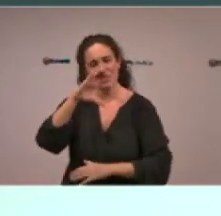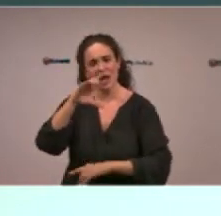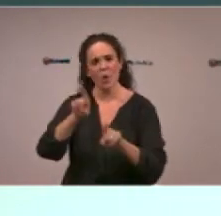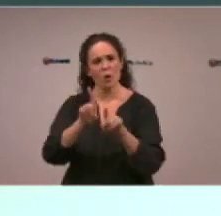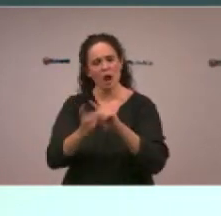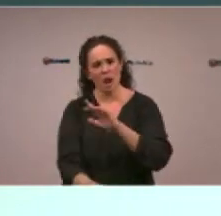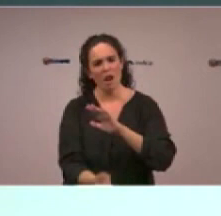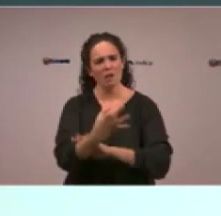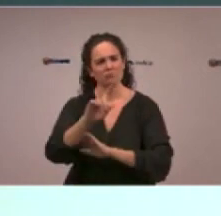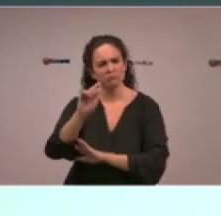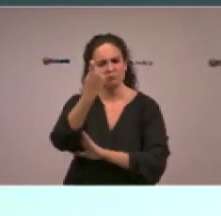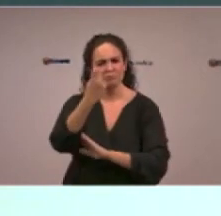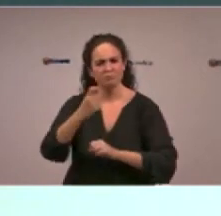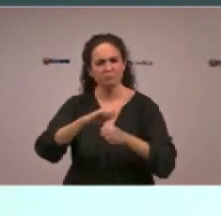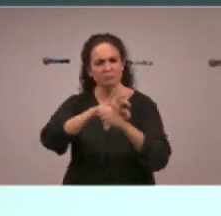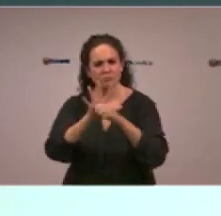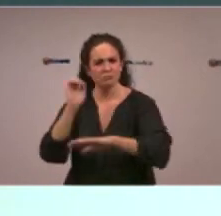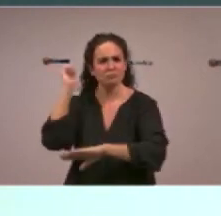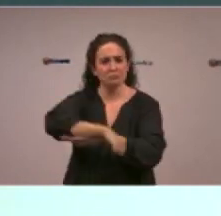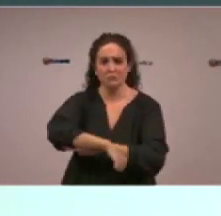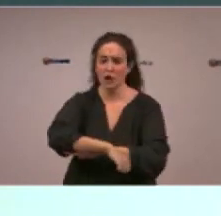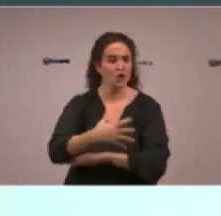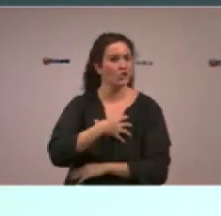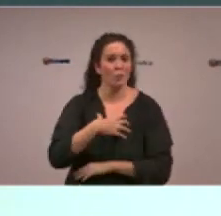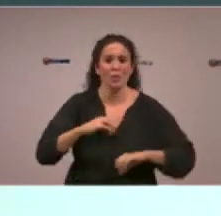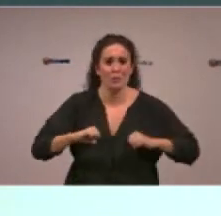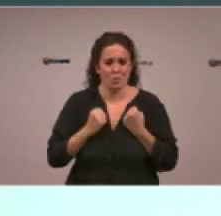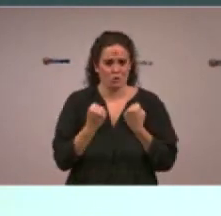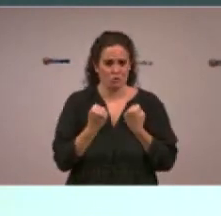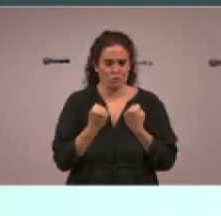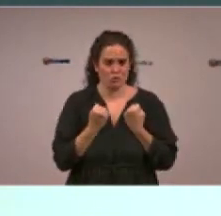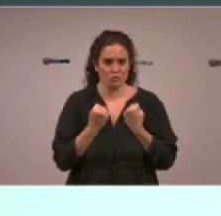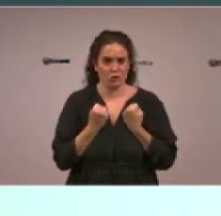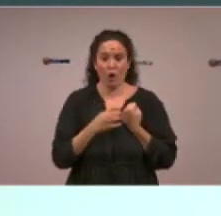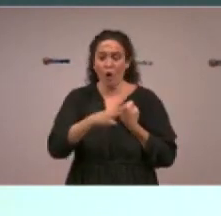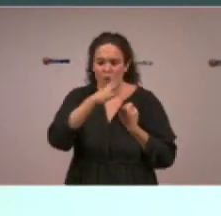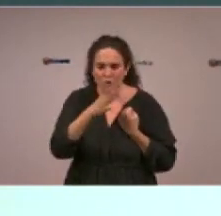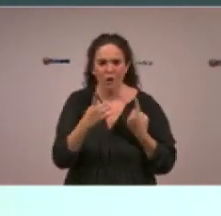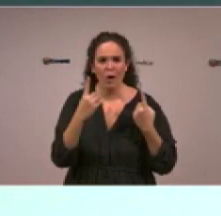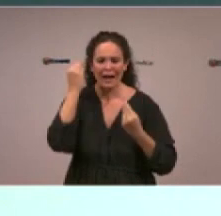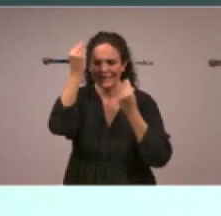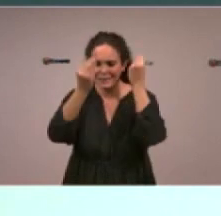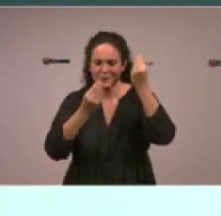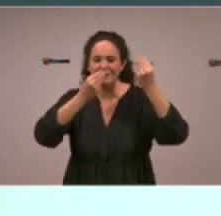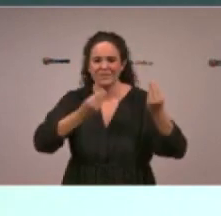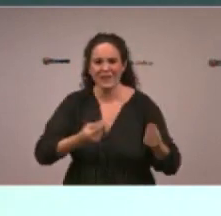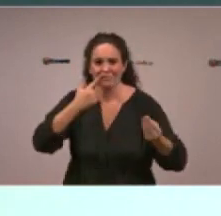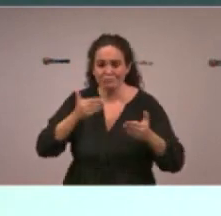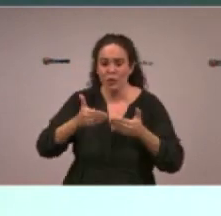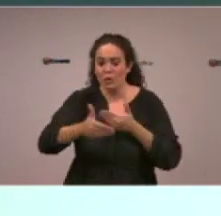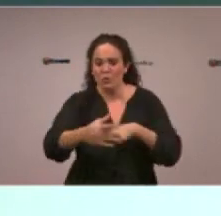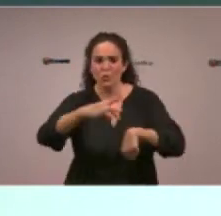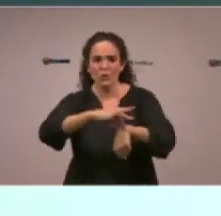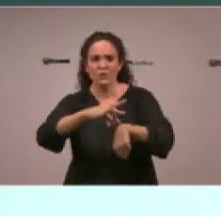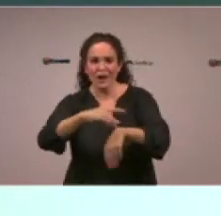el convencimiento que nos impone el reto de pensar cómo vamos a convivir con la enfermedad. ¿Cómo podemos hacer